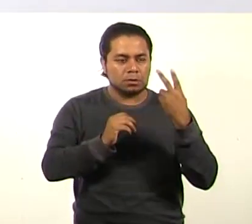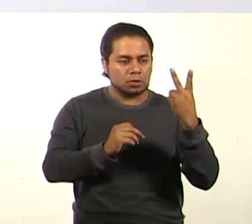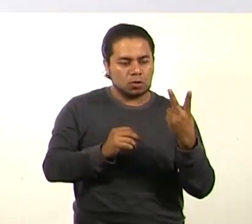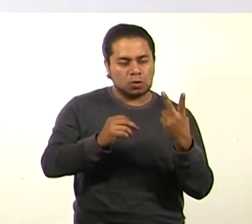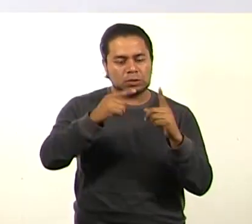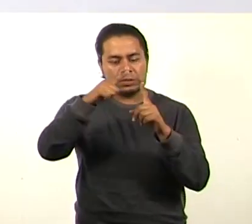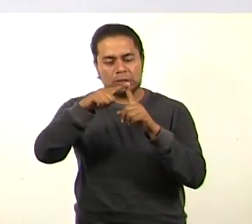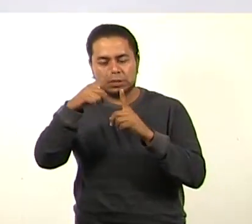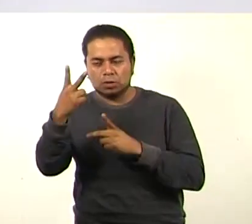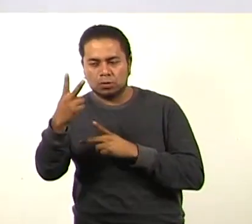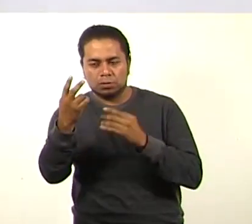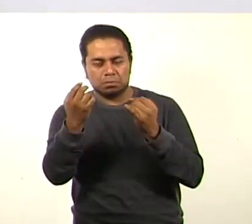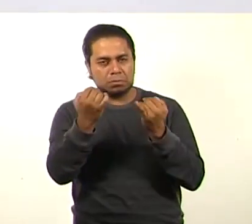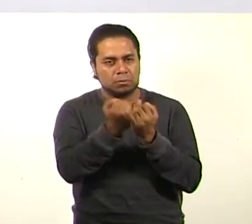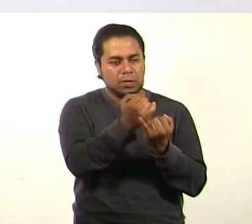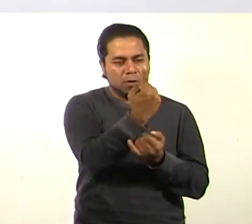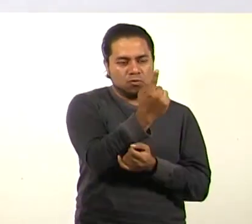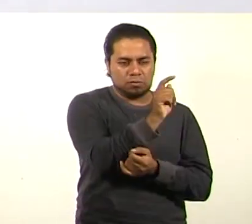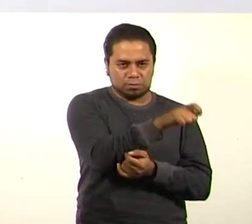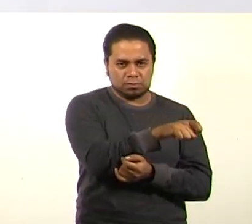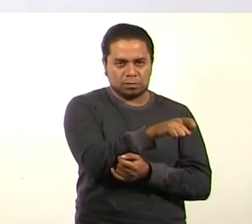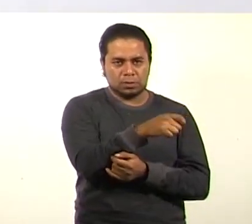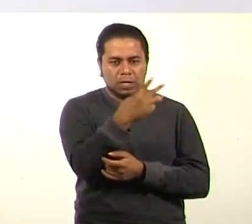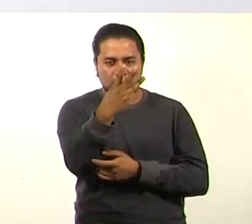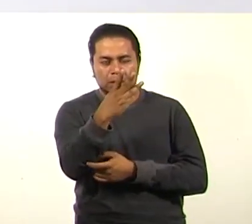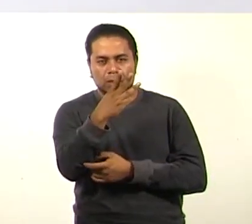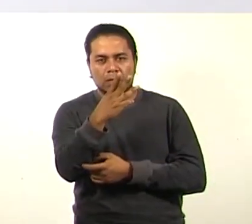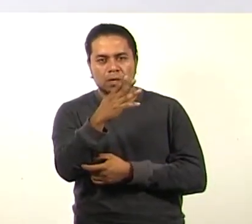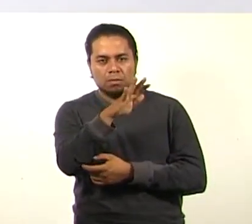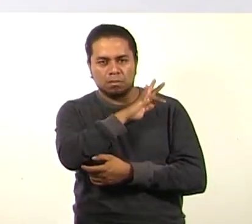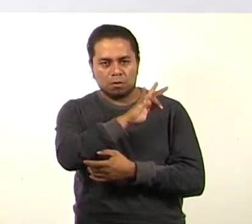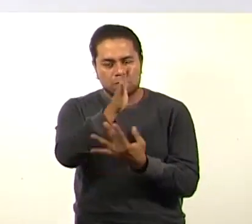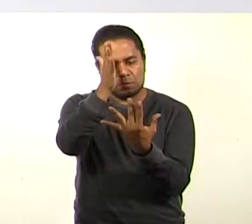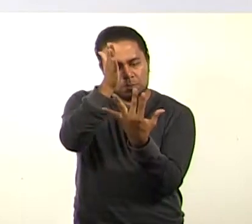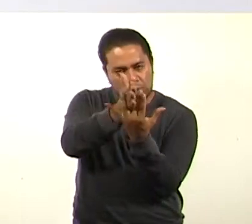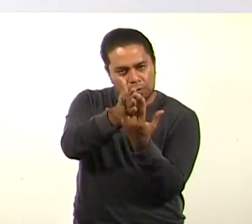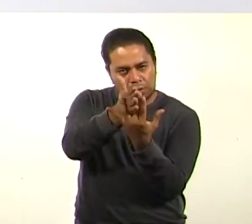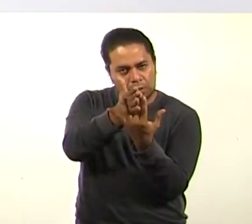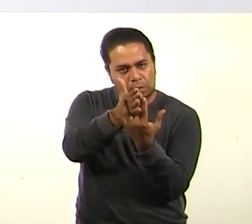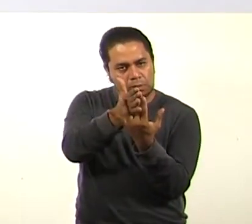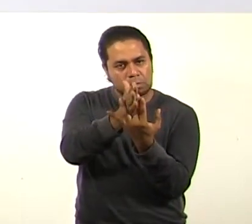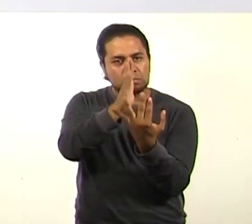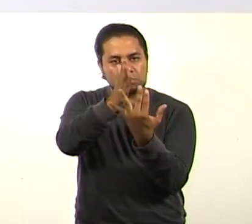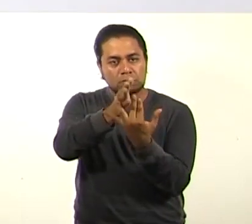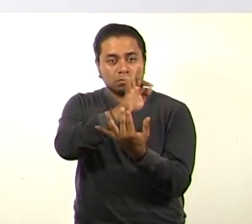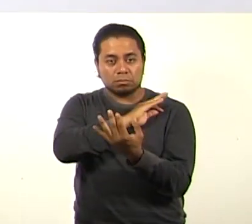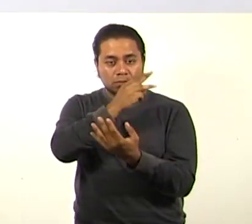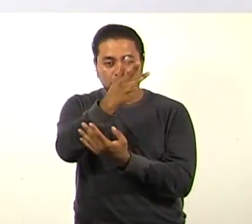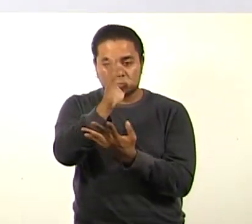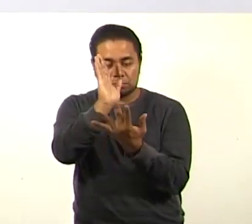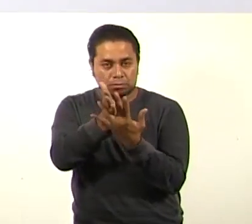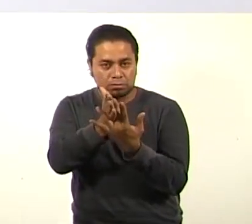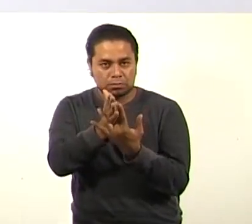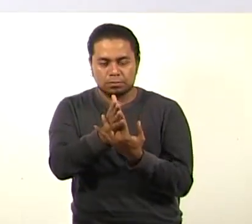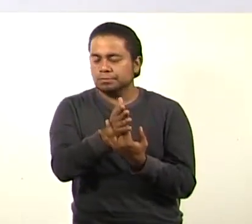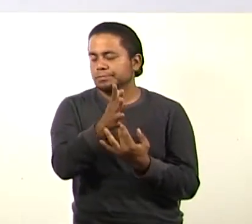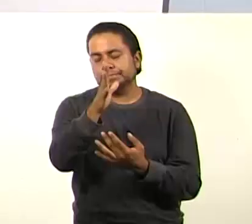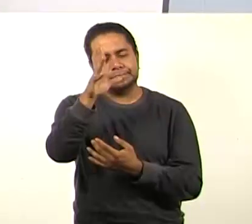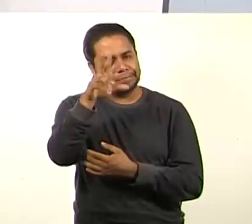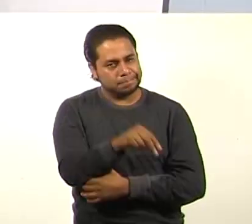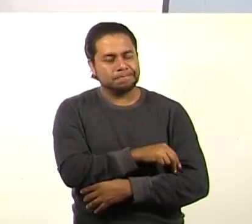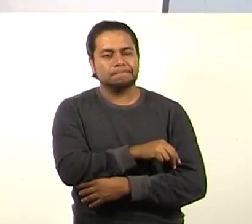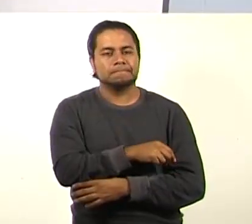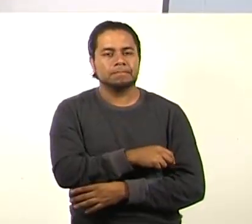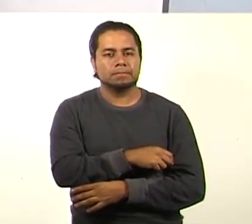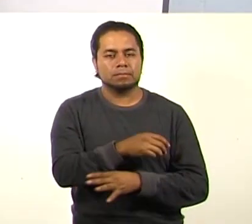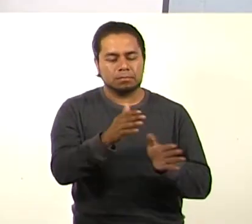2 entre 2, 1. ¿El 3 lo podemos dividir entre 2 y que nos resulte una cantidad exacta? No. Bueno,